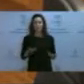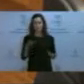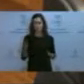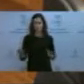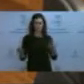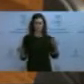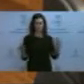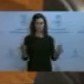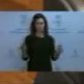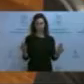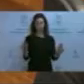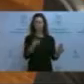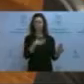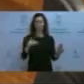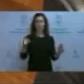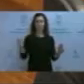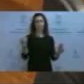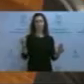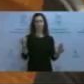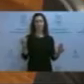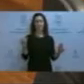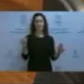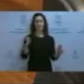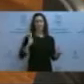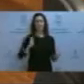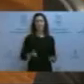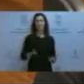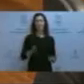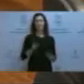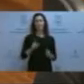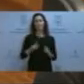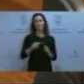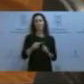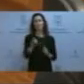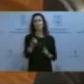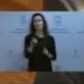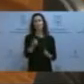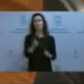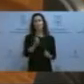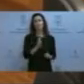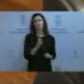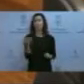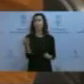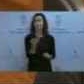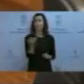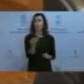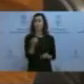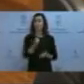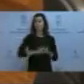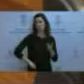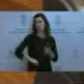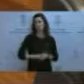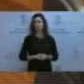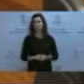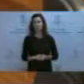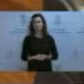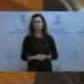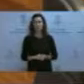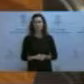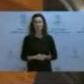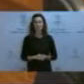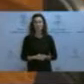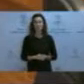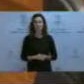sus pretensiones, tanto respecto a las penas como a las indemnizaciones a las que haya lugar. Tan solo